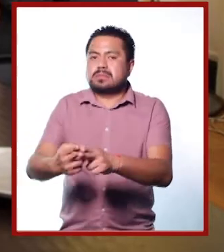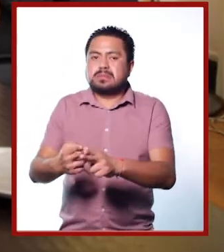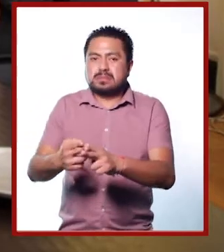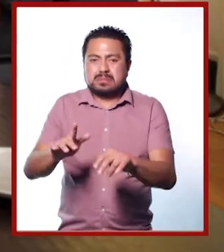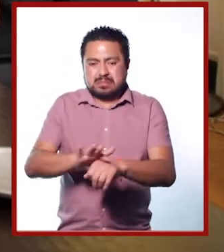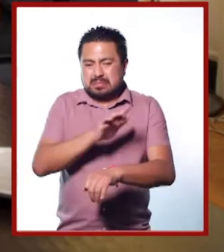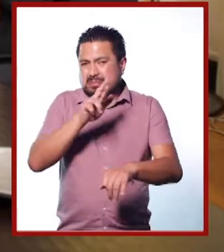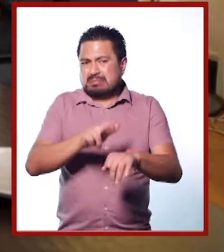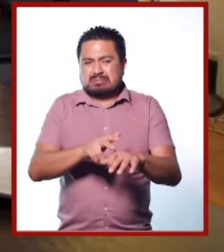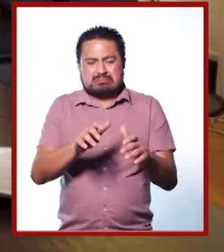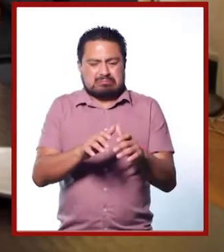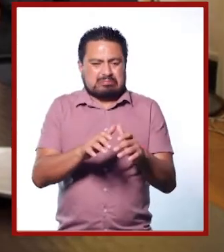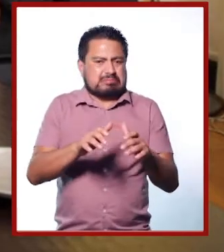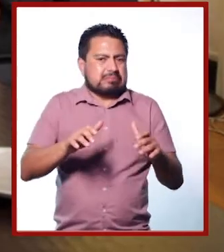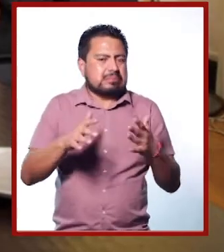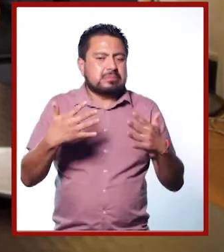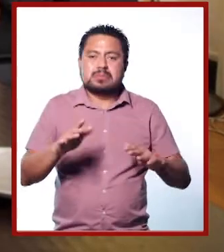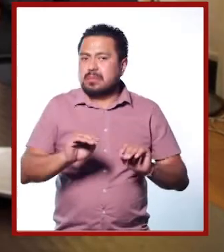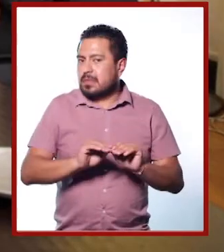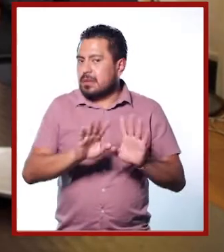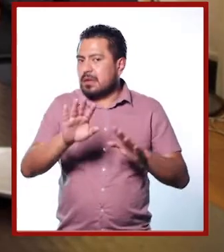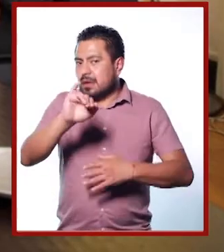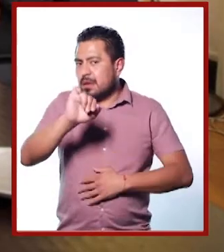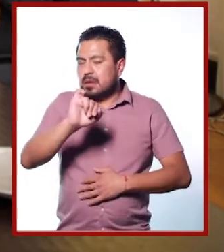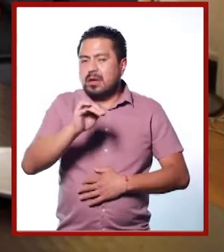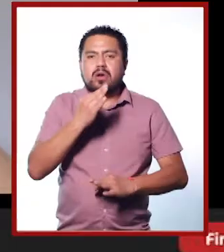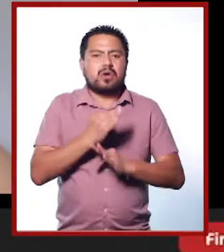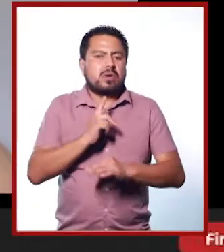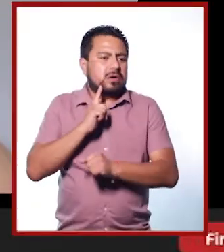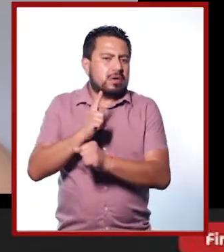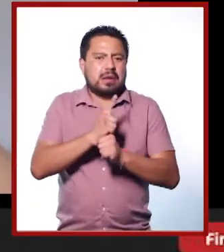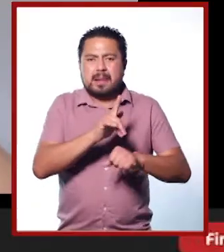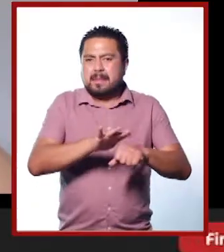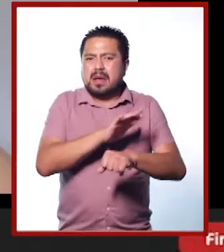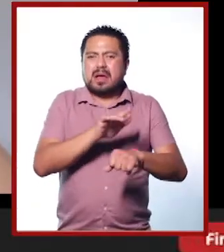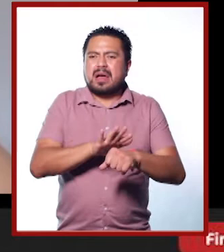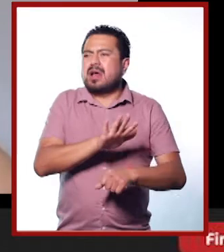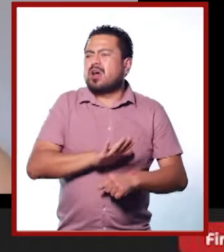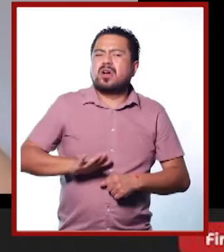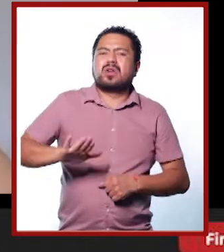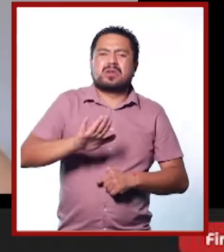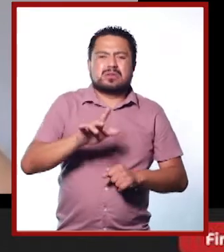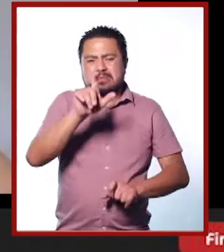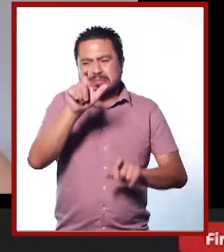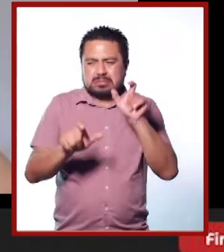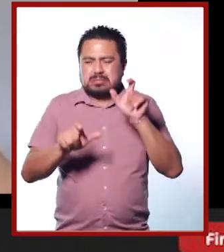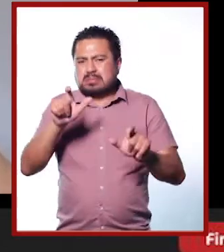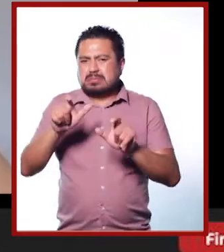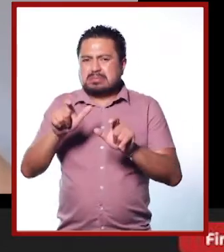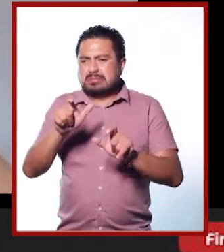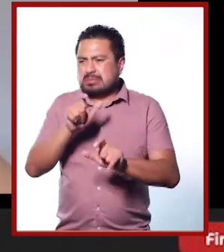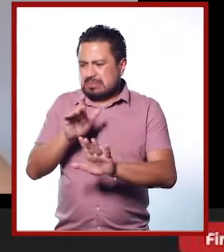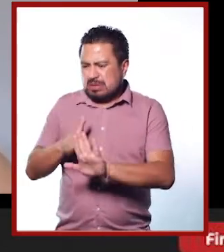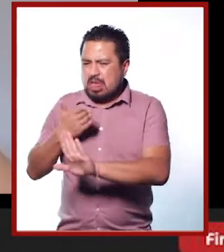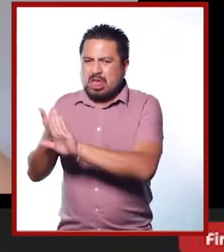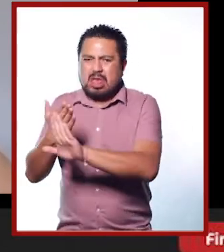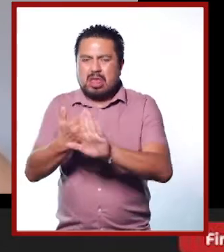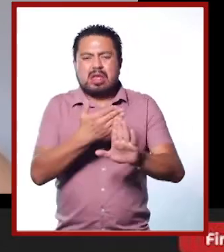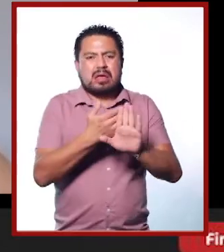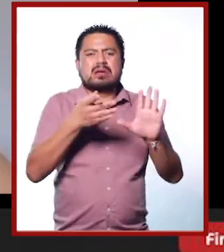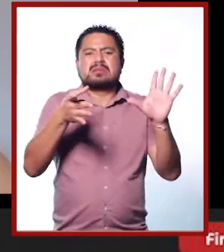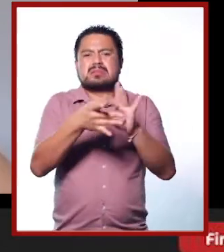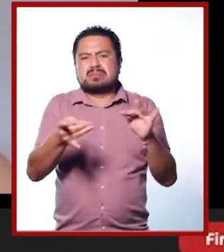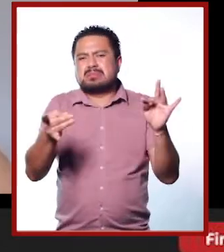hasta grandes ligas, ¿no? Claro. Por ejemplo, se ha visto que la gran mayoría de perfiles de los agresores,